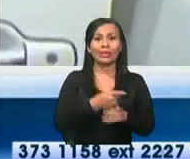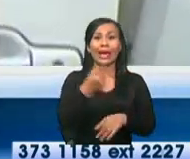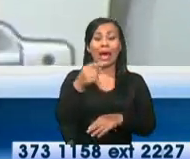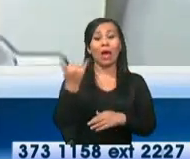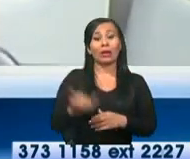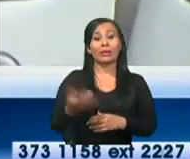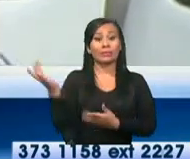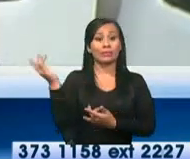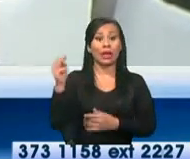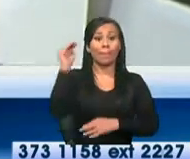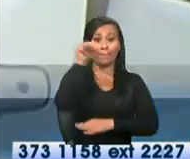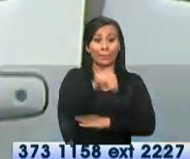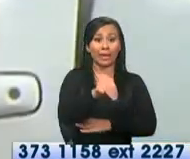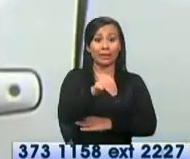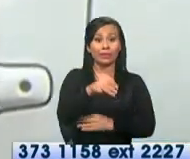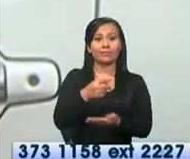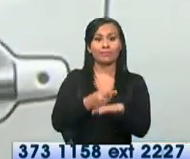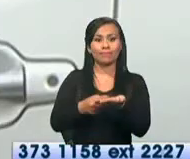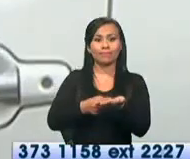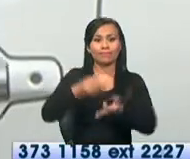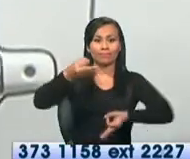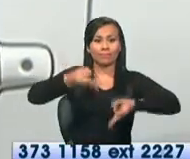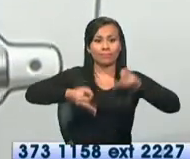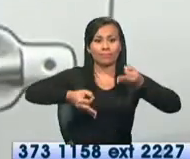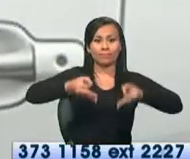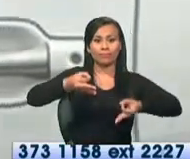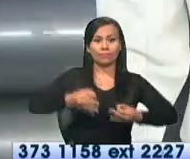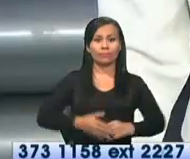este martes, informó Rosalena Vascones.